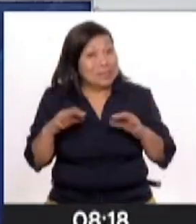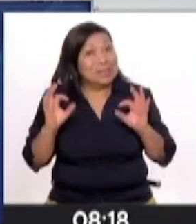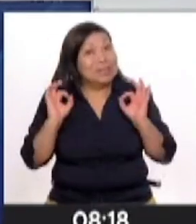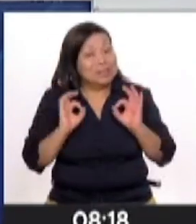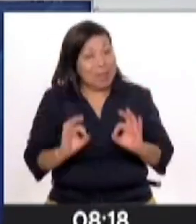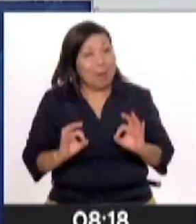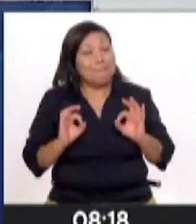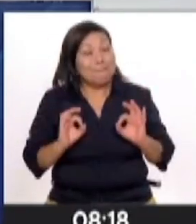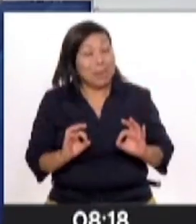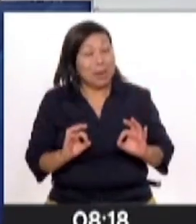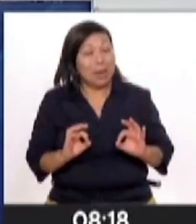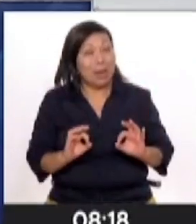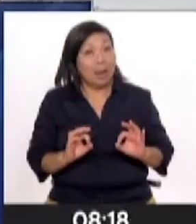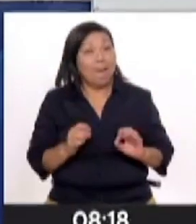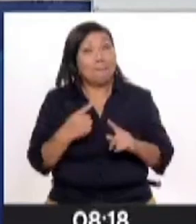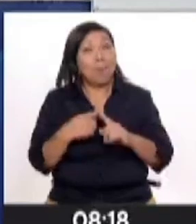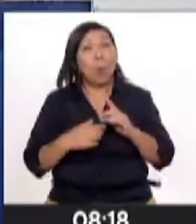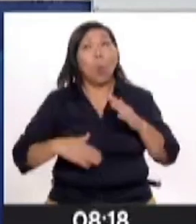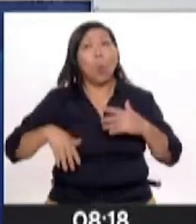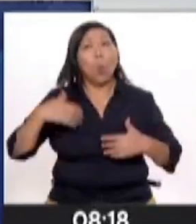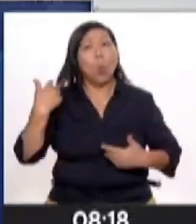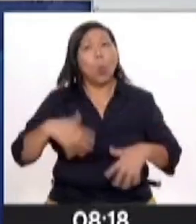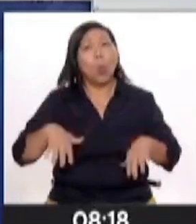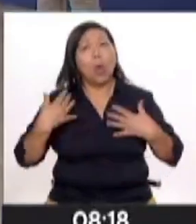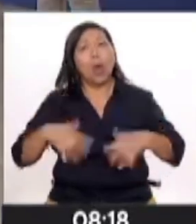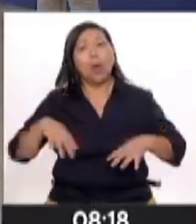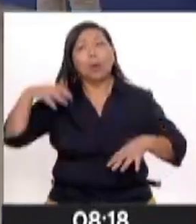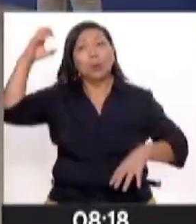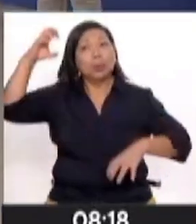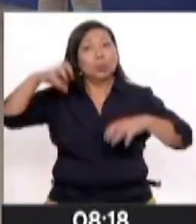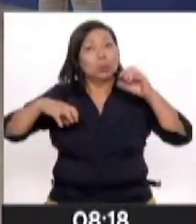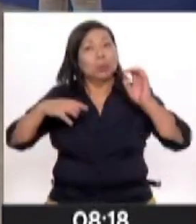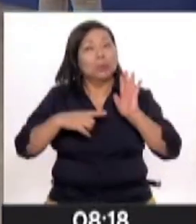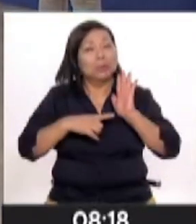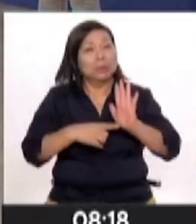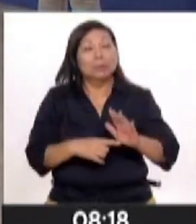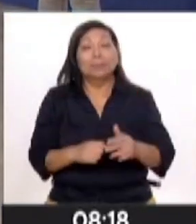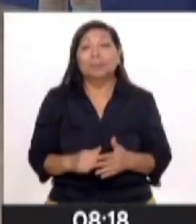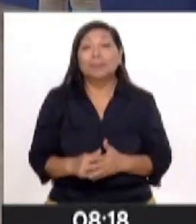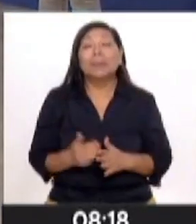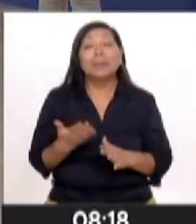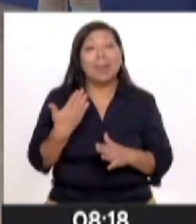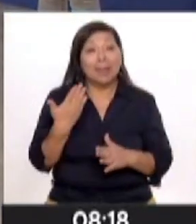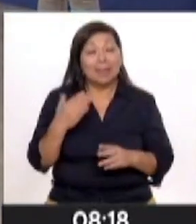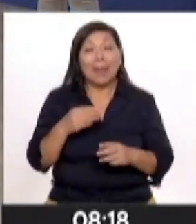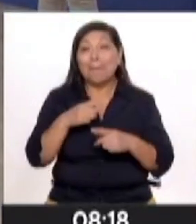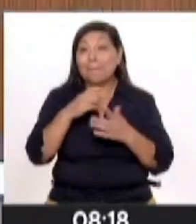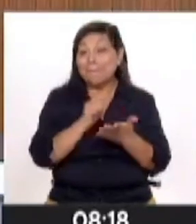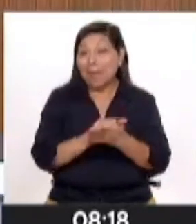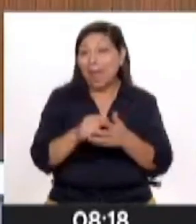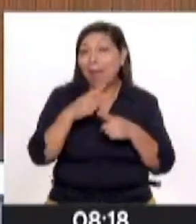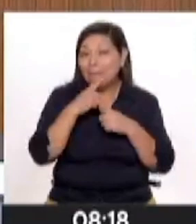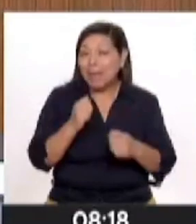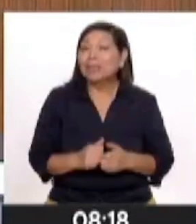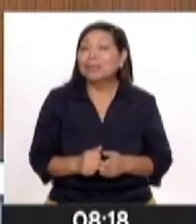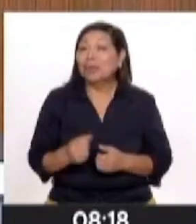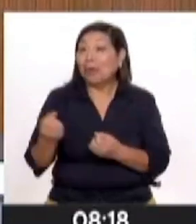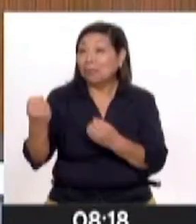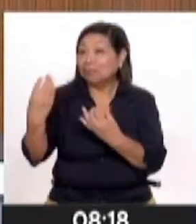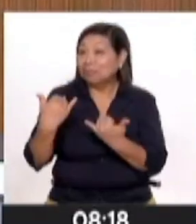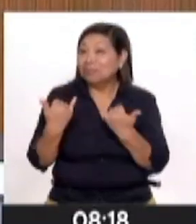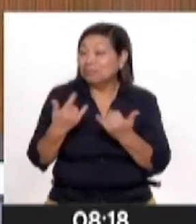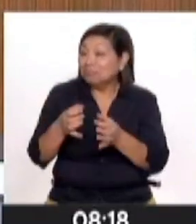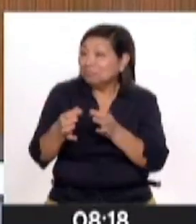mismo que estábamos esperando lluvias intensas, lluvias extremas que, bueno, se presentaron durante marzo, ¿no? Muy bien, muy interesante la información que nos